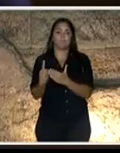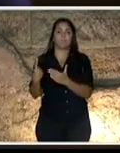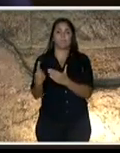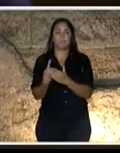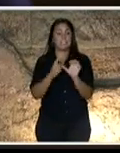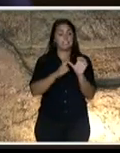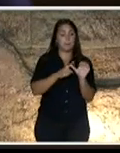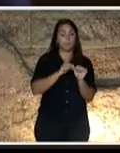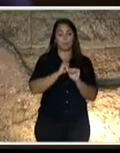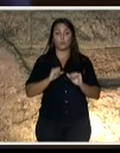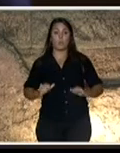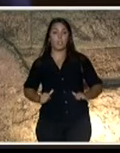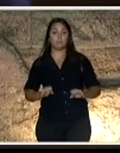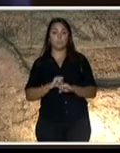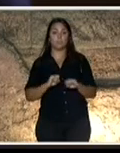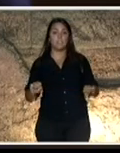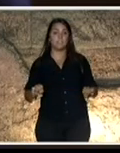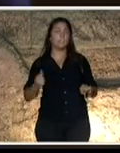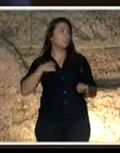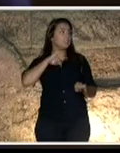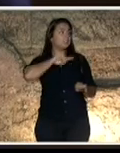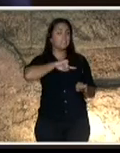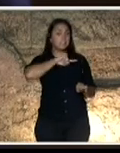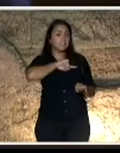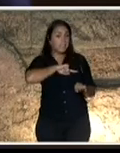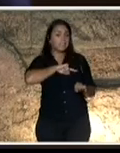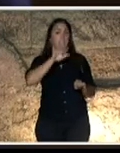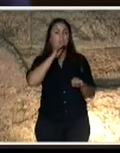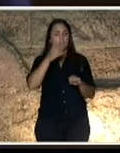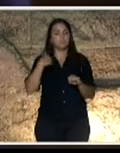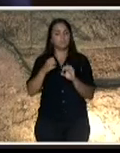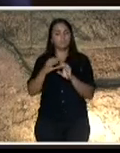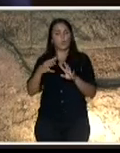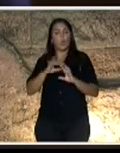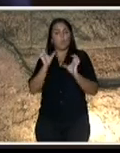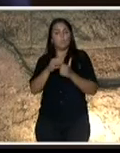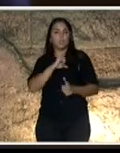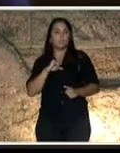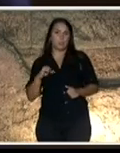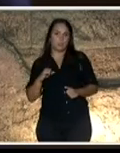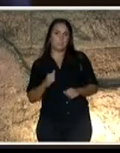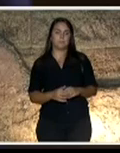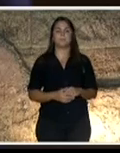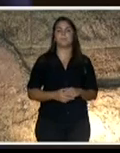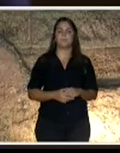portugués y el mal ejemplo de sentirse en el vagón de cola de todas las comunidades autónomas.